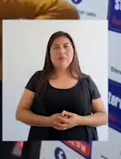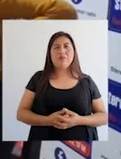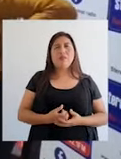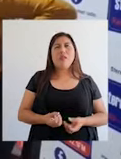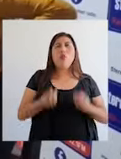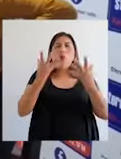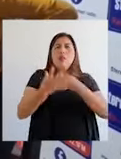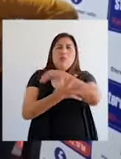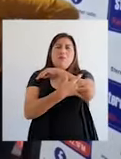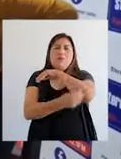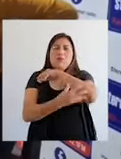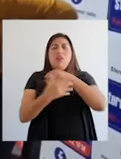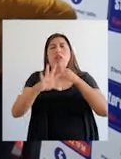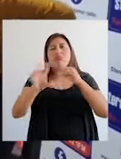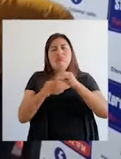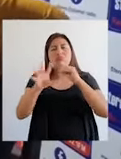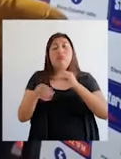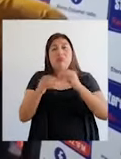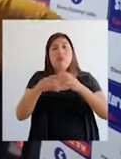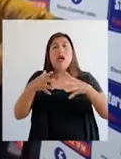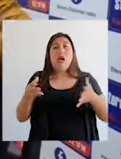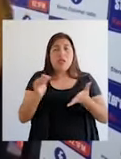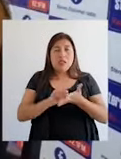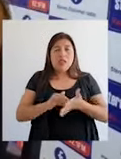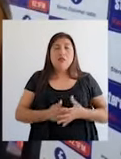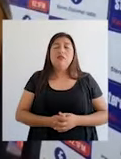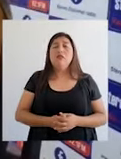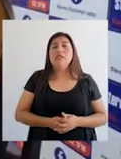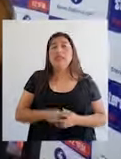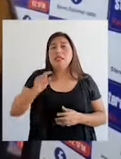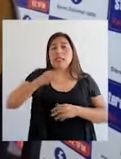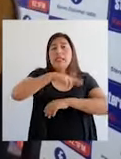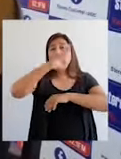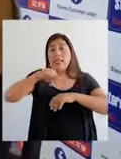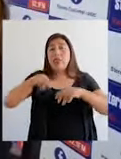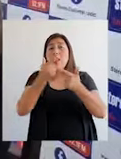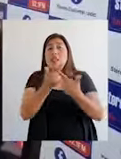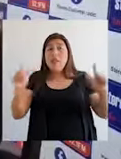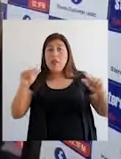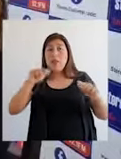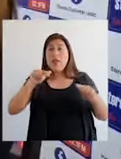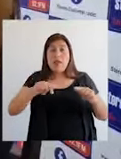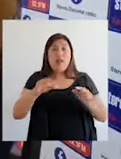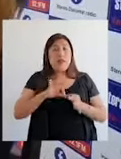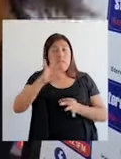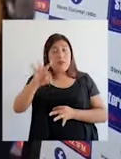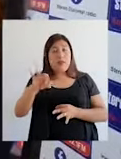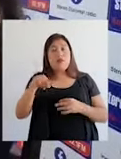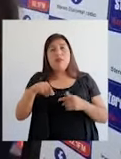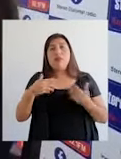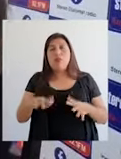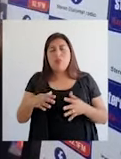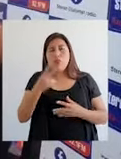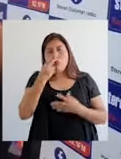el índice de pobreza y pobreza extrema se ha incrementado. Claro. Y en la región de La Libertad, a pesar de ser una región que genera muchos